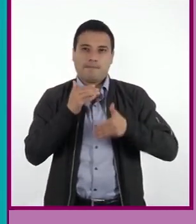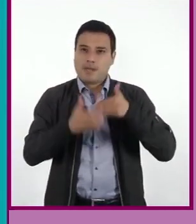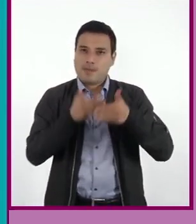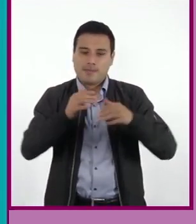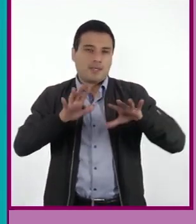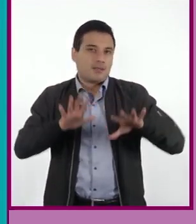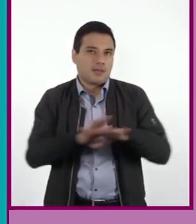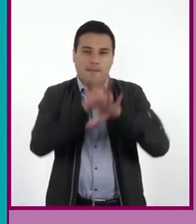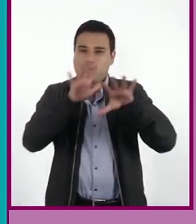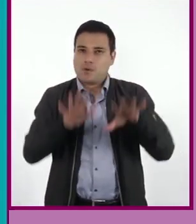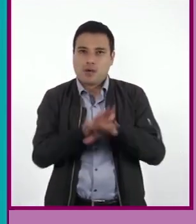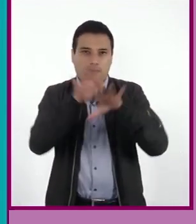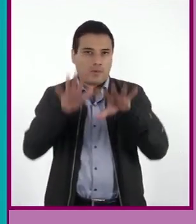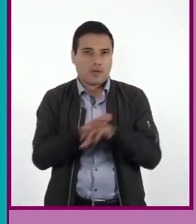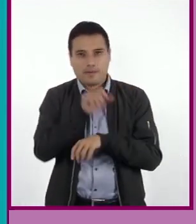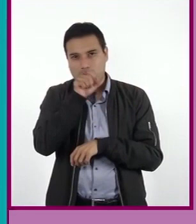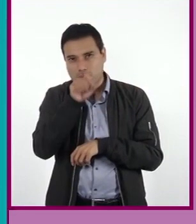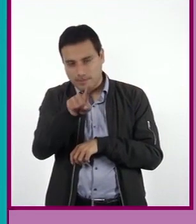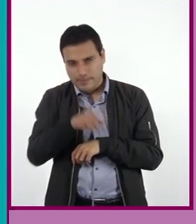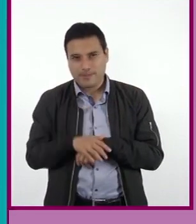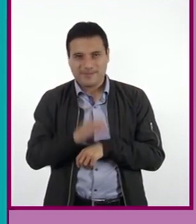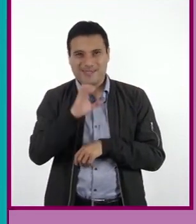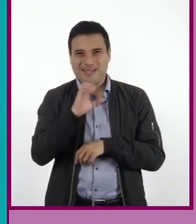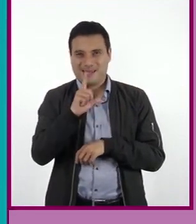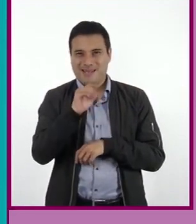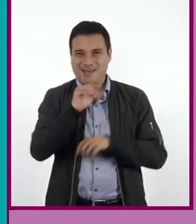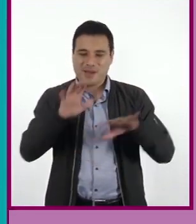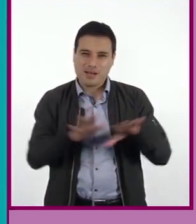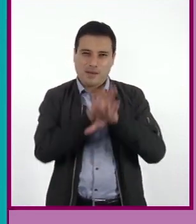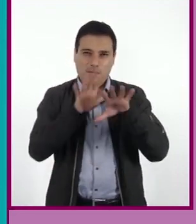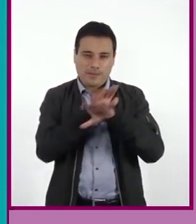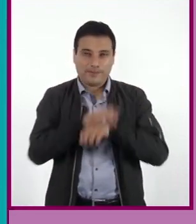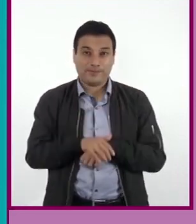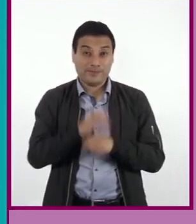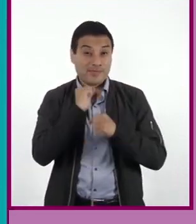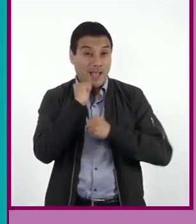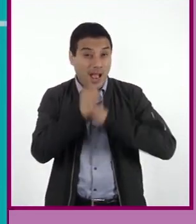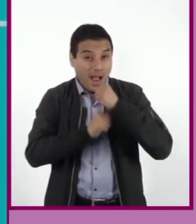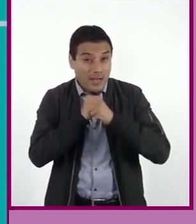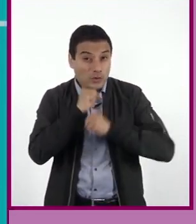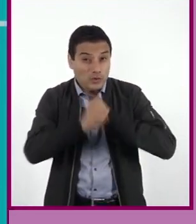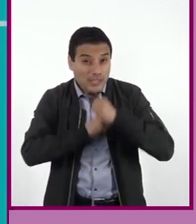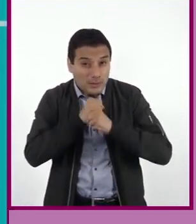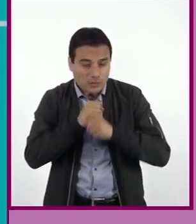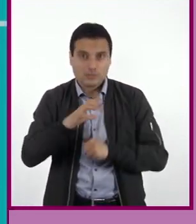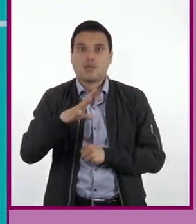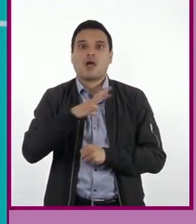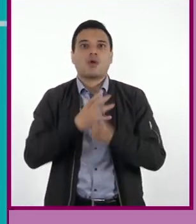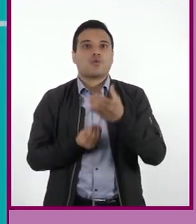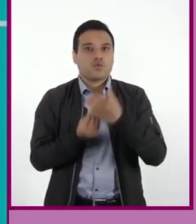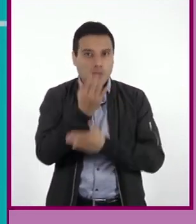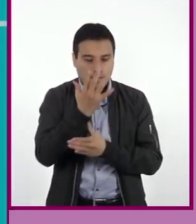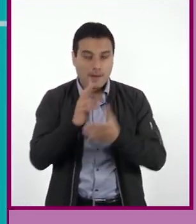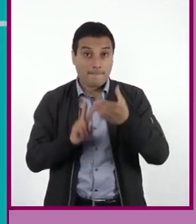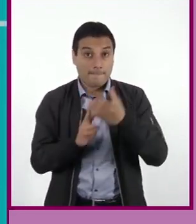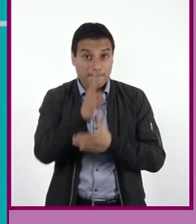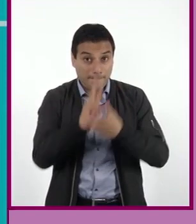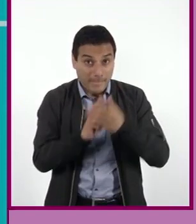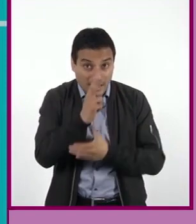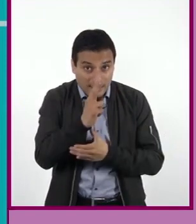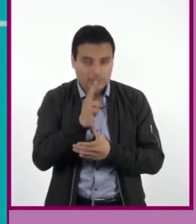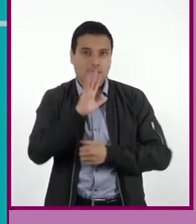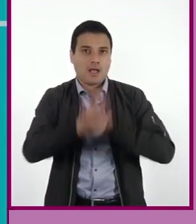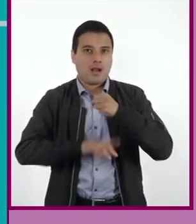cambios atmosféricos de nuestro planeta, pues a lo largo de millones de años se han originado nuevas especies de plantas,